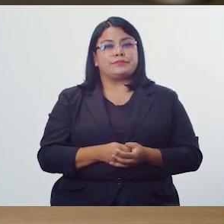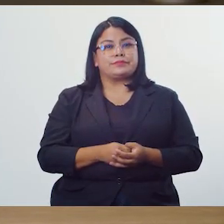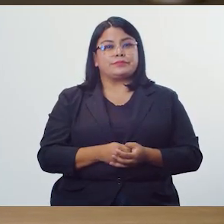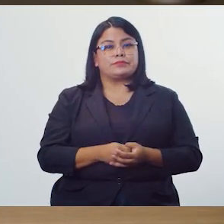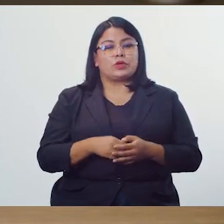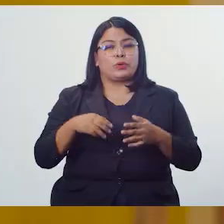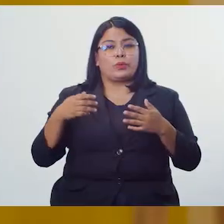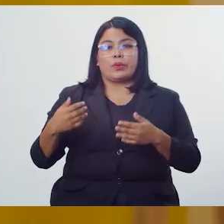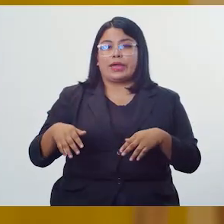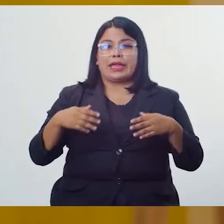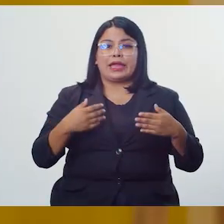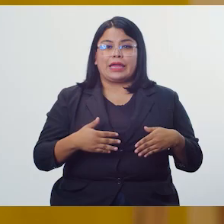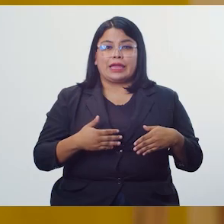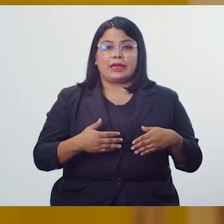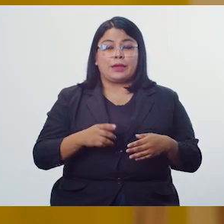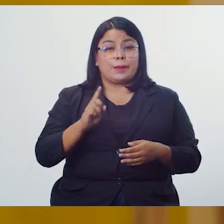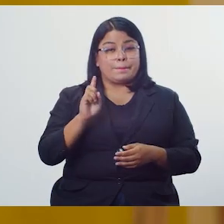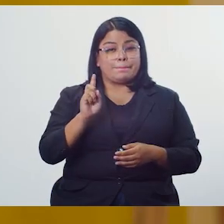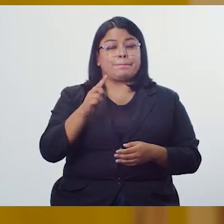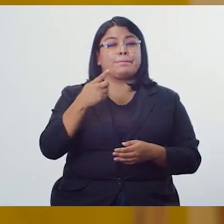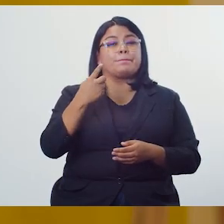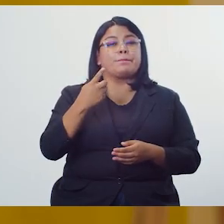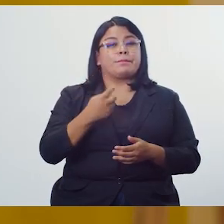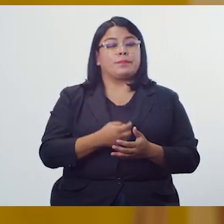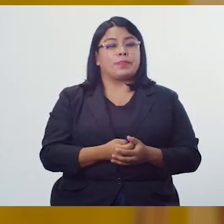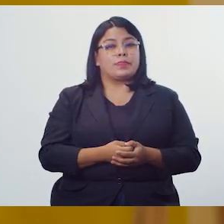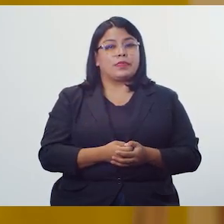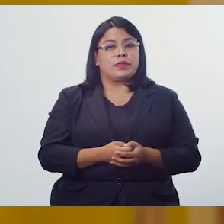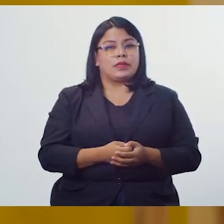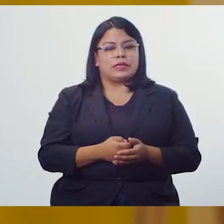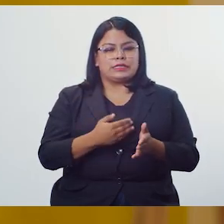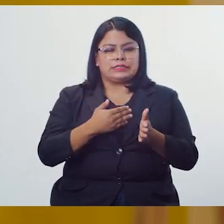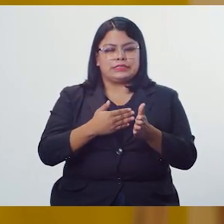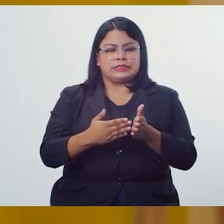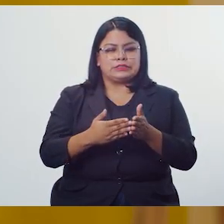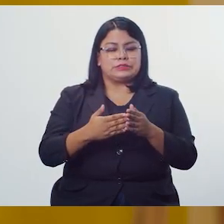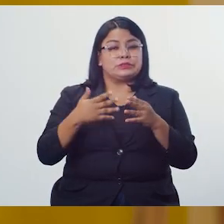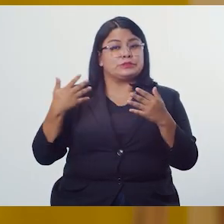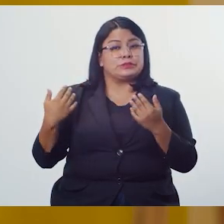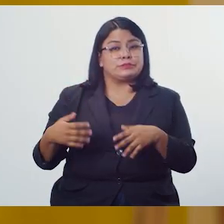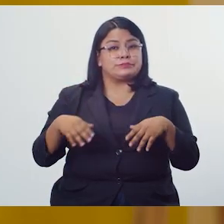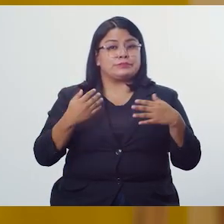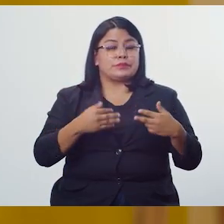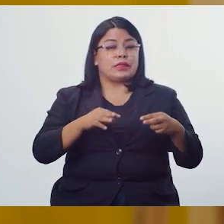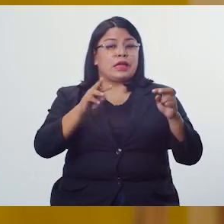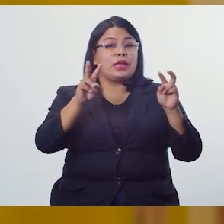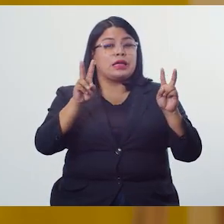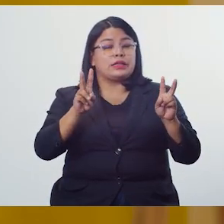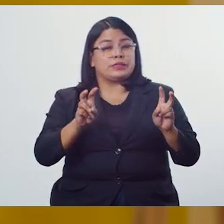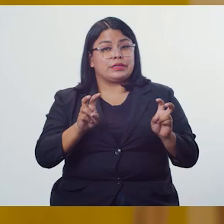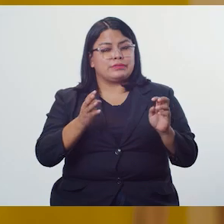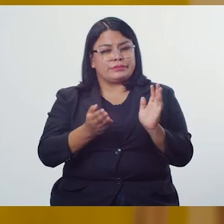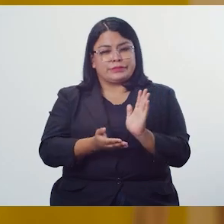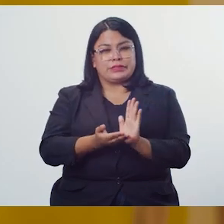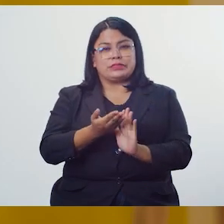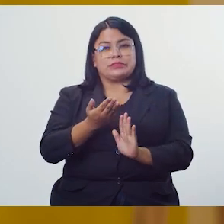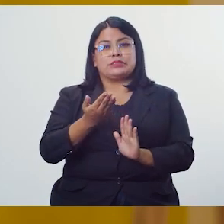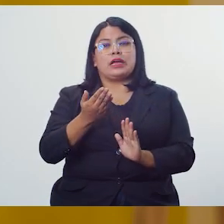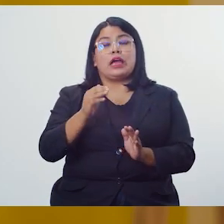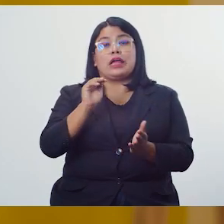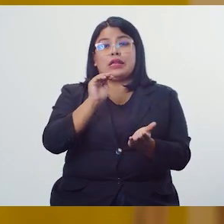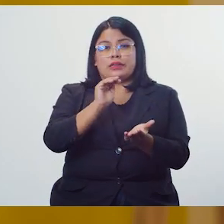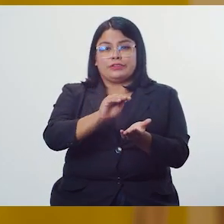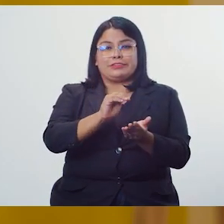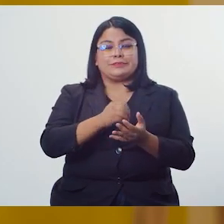es Juguemos. Esta primera sección es un acercamiento lúdico a los contenidos que se desarrollarán